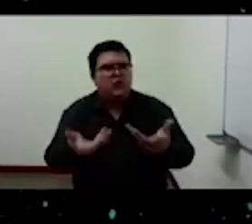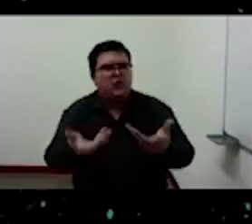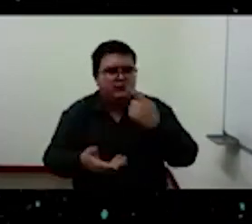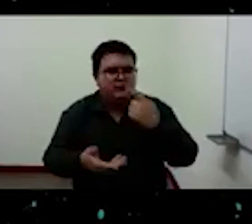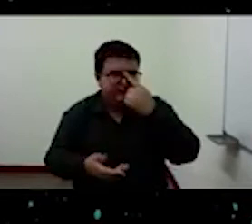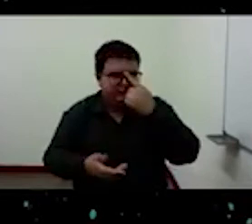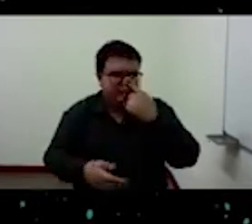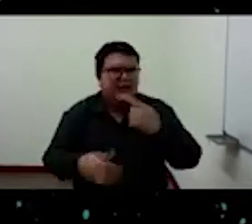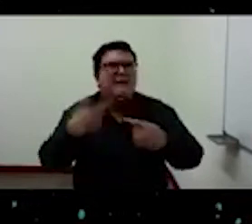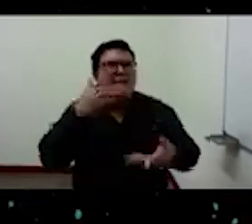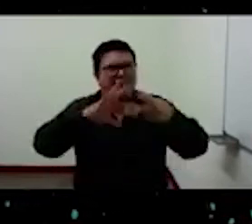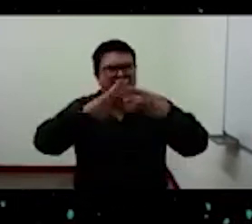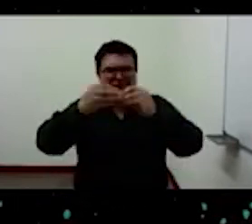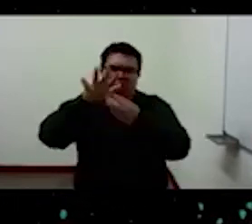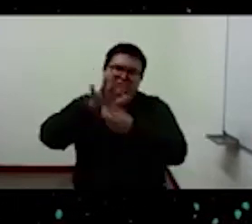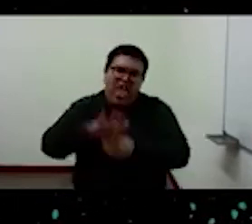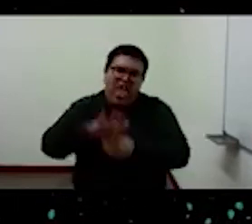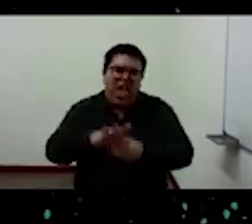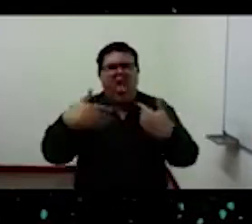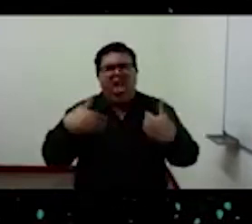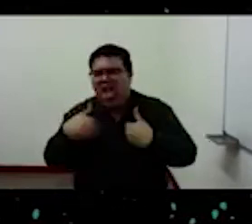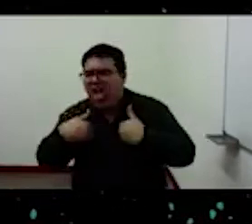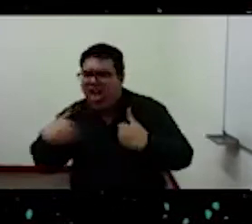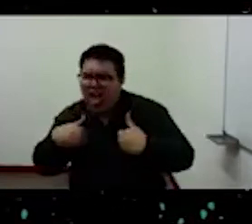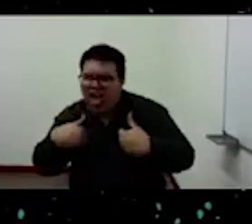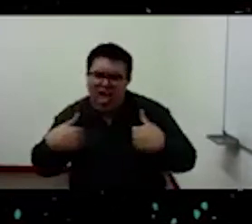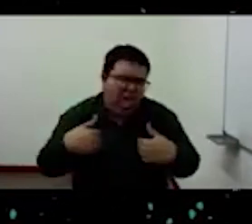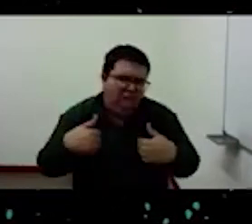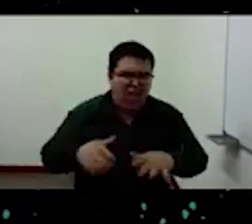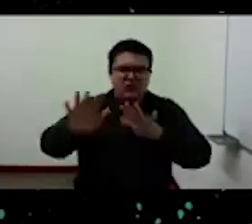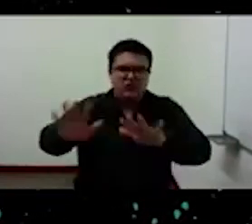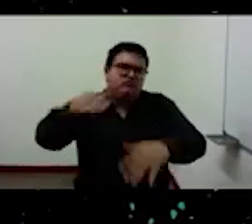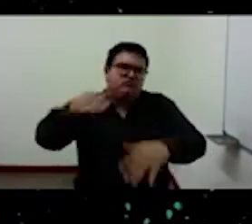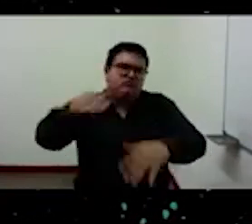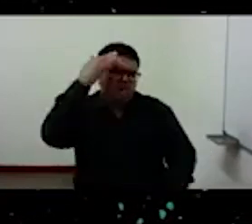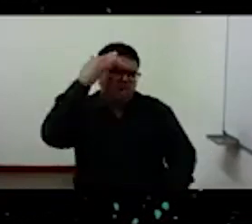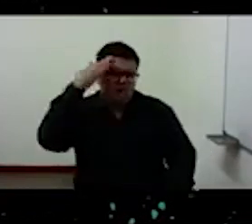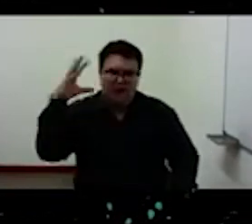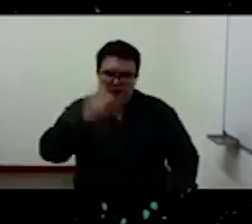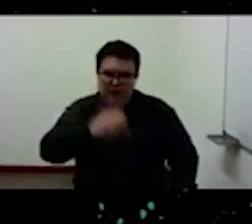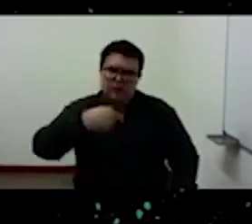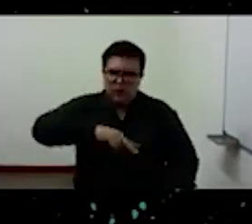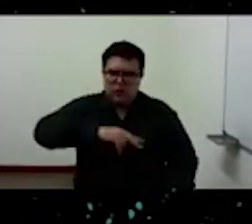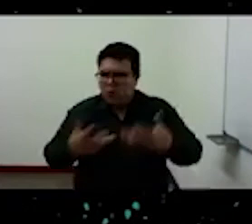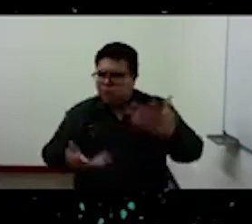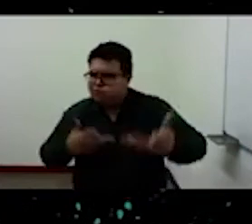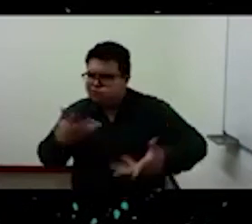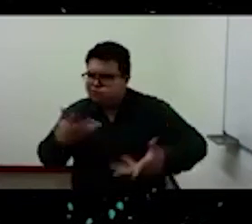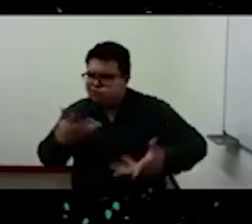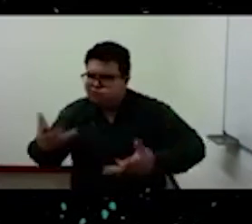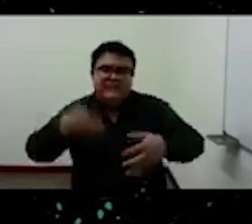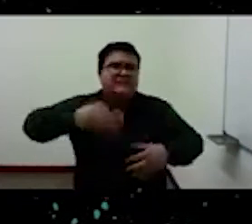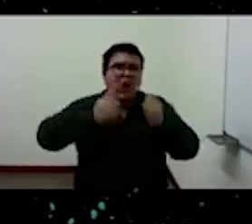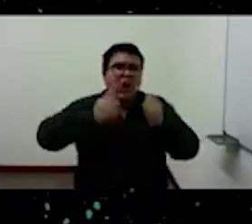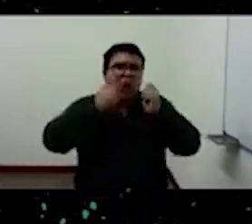figura trágica, ¿no? El hecho de que también estamos sujetos al logos. Nos